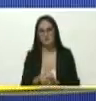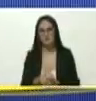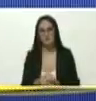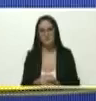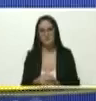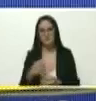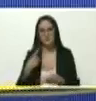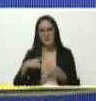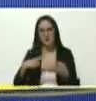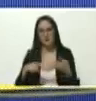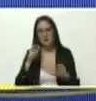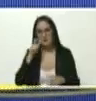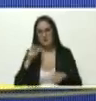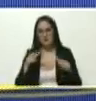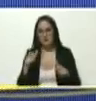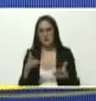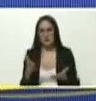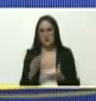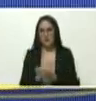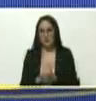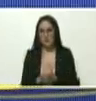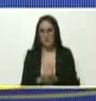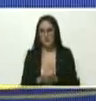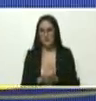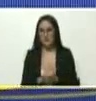Chávez, querido compañero,